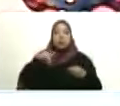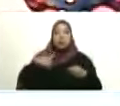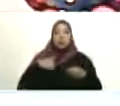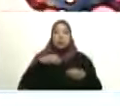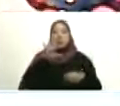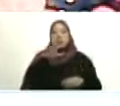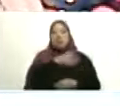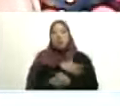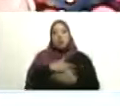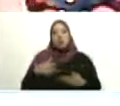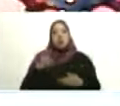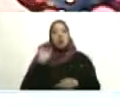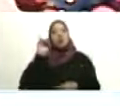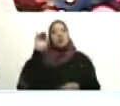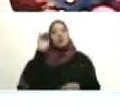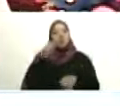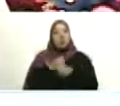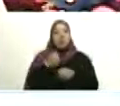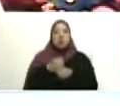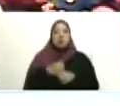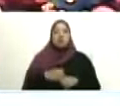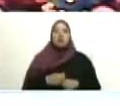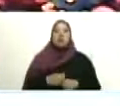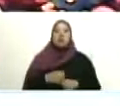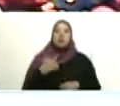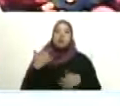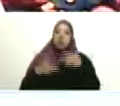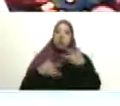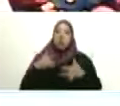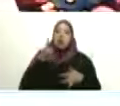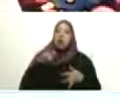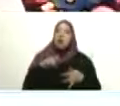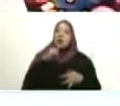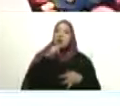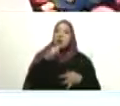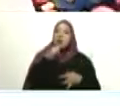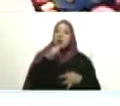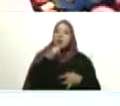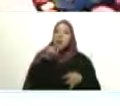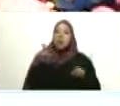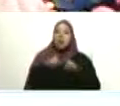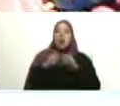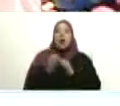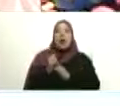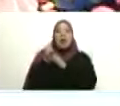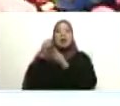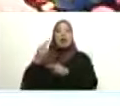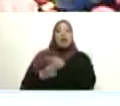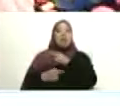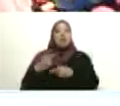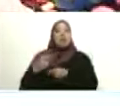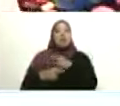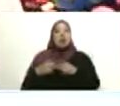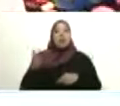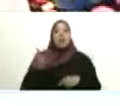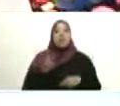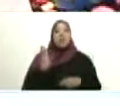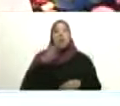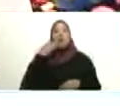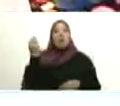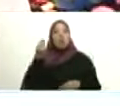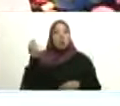5 millones en adelante, ¿qué hacer? Héctor Rodríguez Castro, tú como líder revolucionario del país, de Miranda y de la